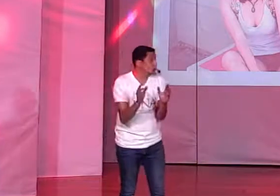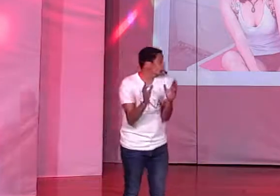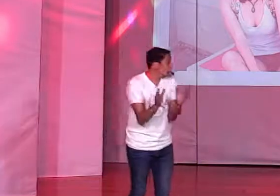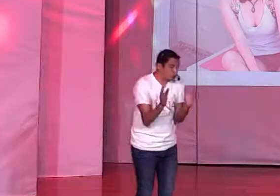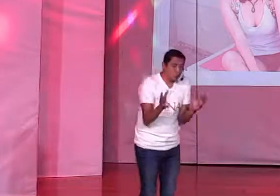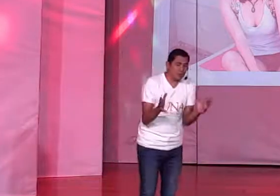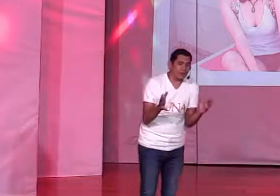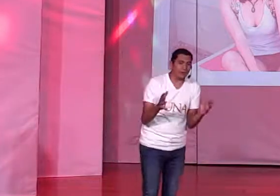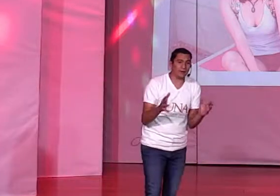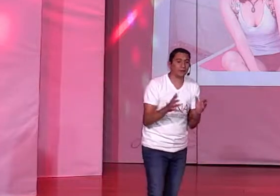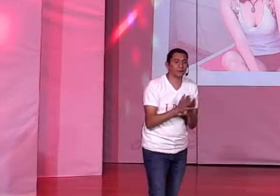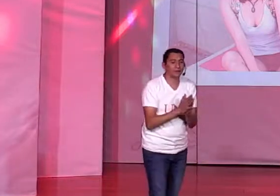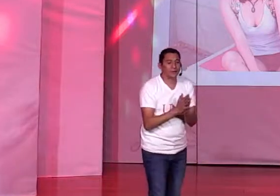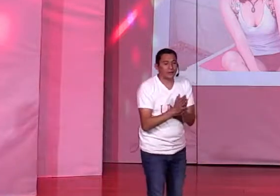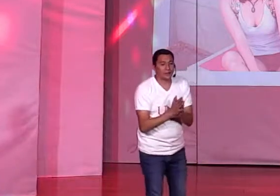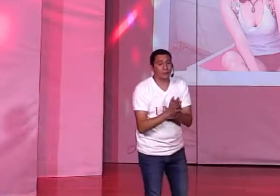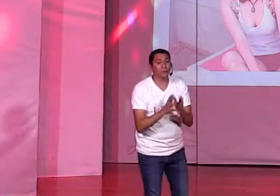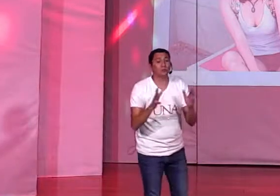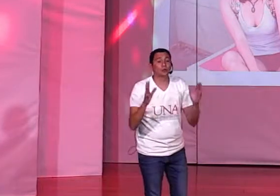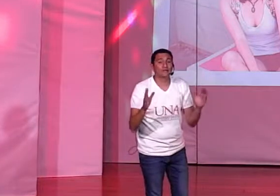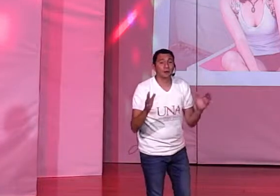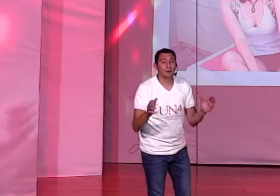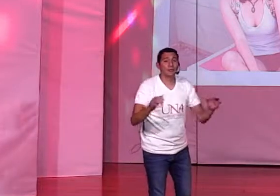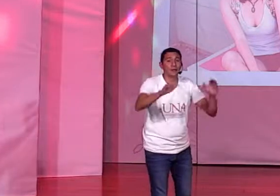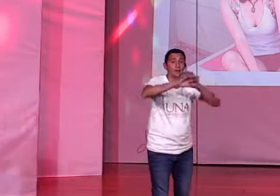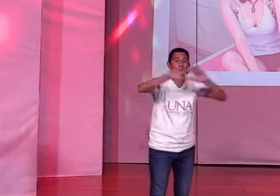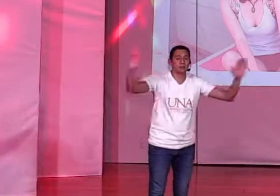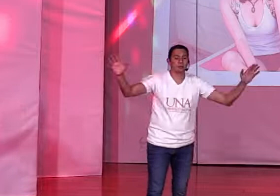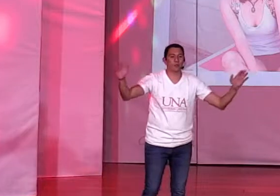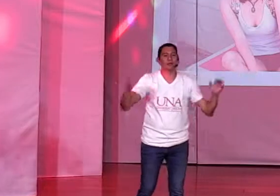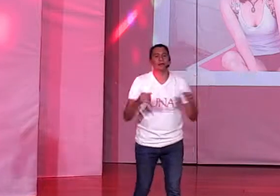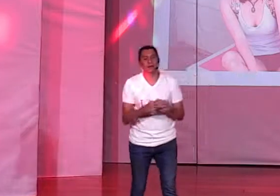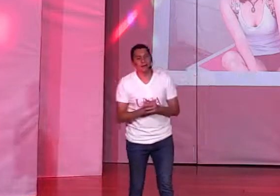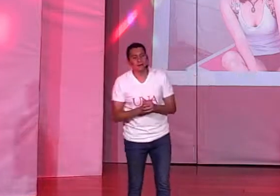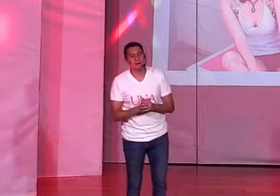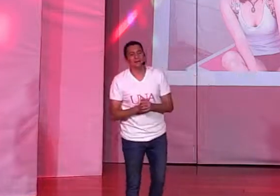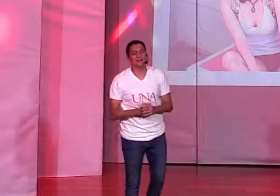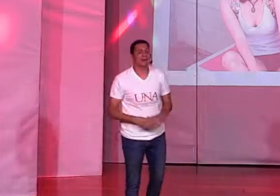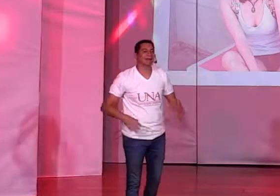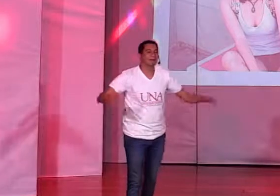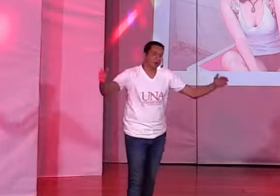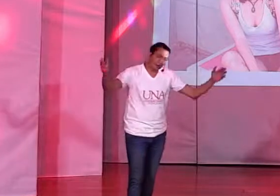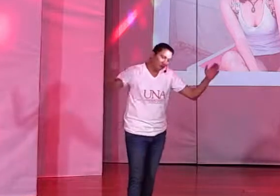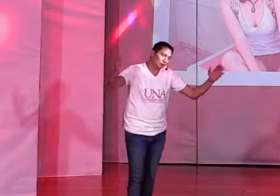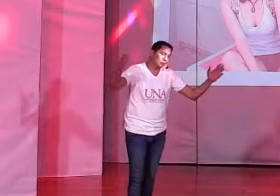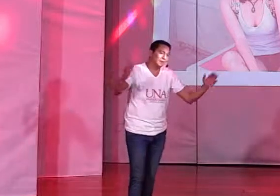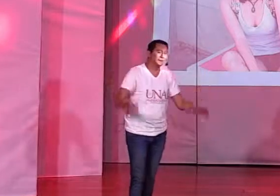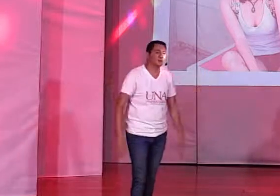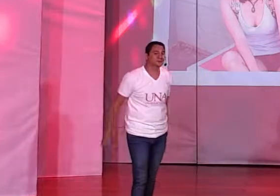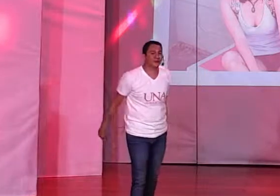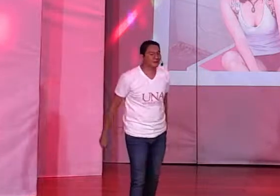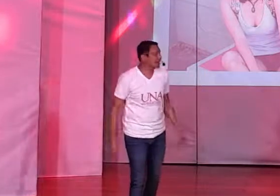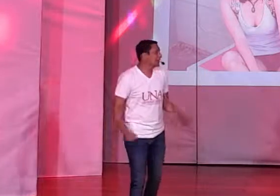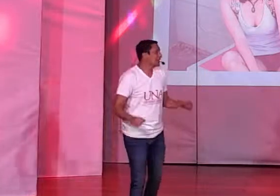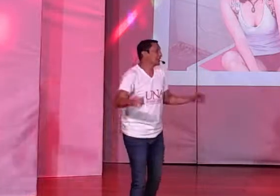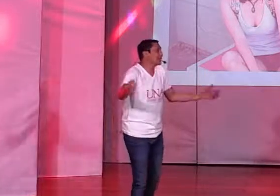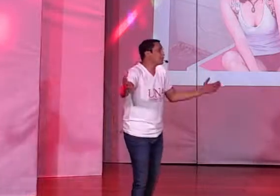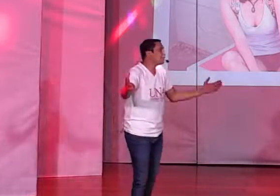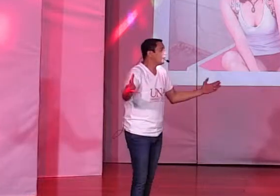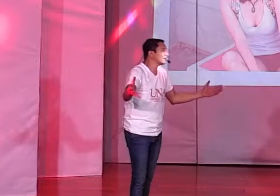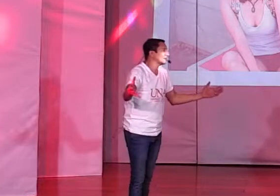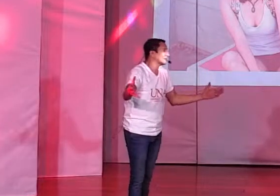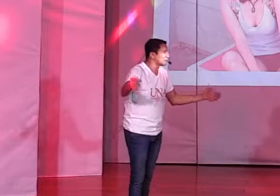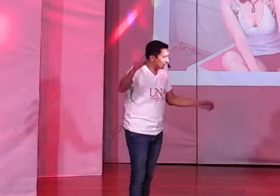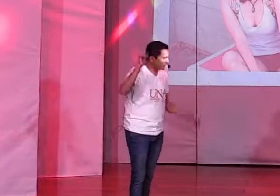¿Qué, nosotros vemos la recreación desde un punto de vista voluntario. No venimos Así a obligar es. A nadie hoy en esta tarde, pero queremos compartir con ustedes de